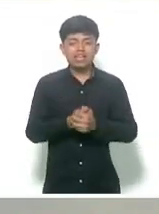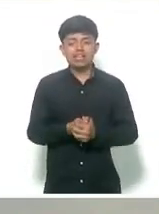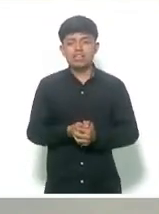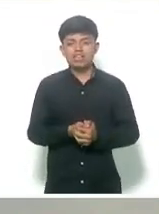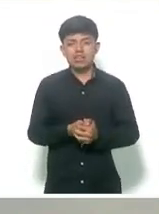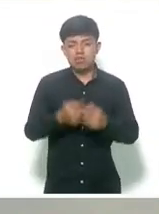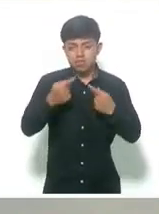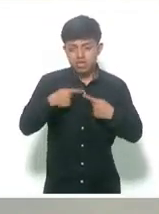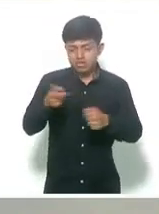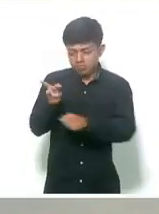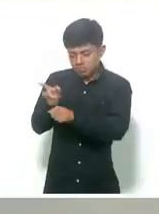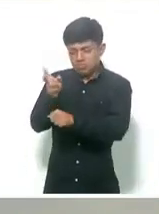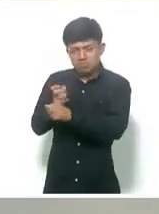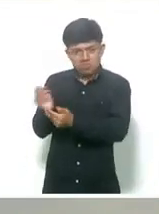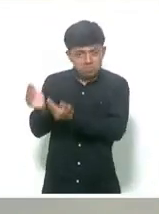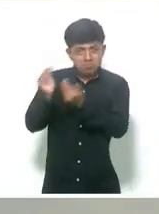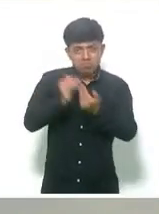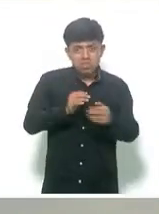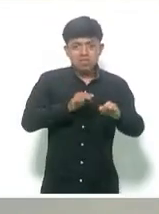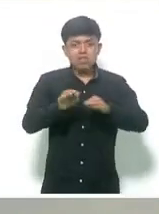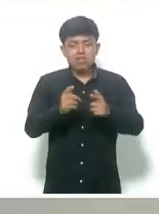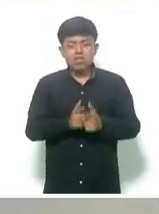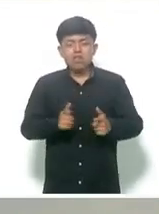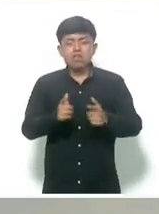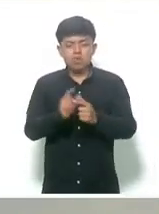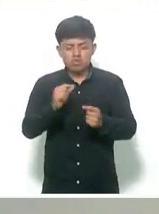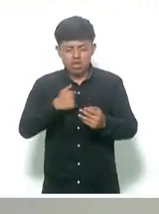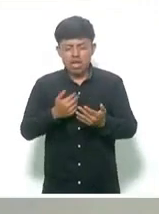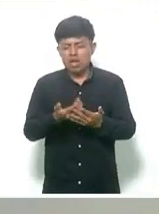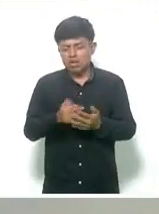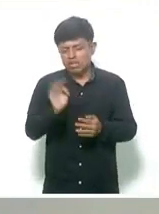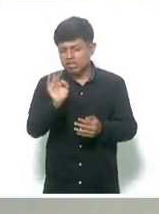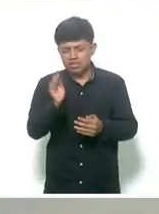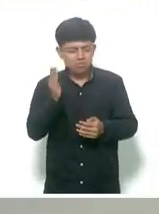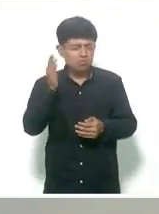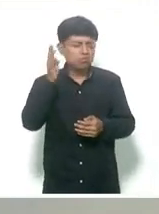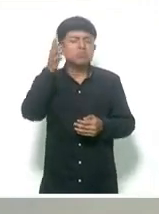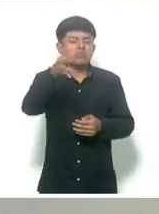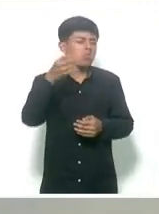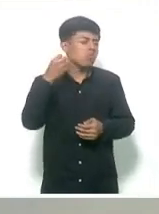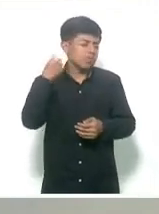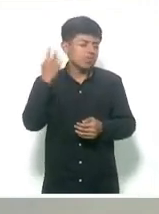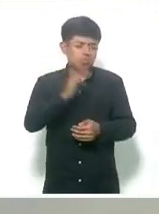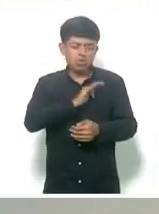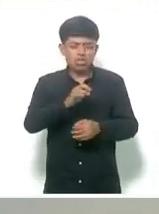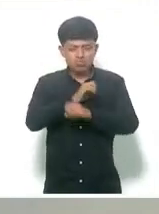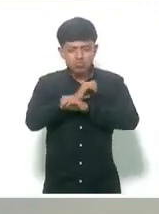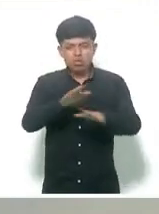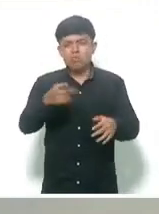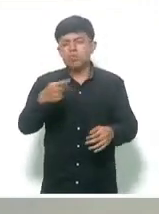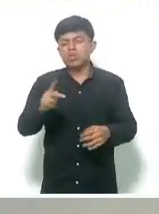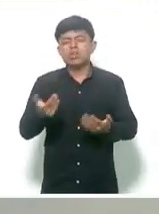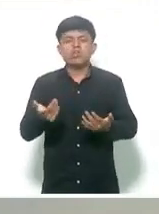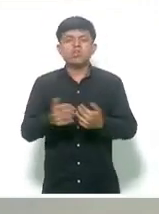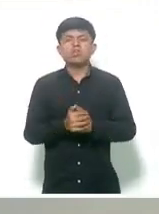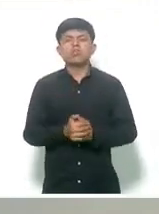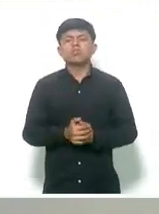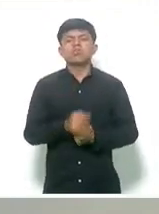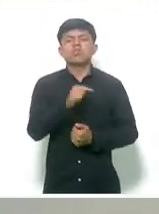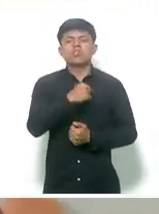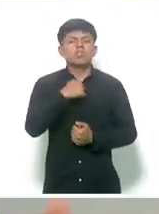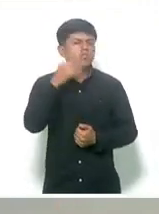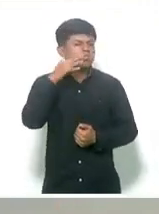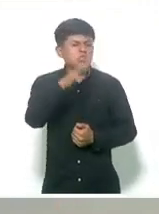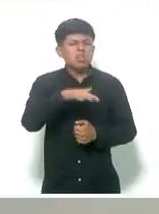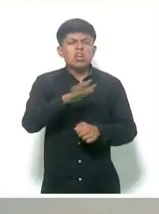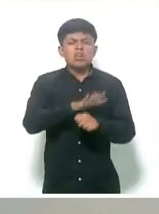esta delincuencia organizada nosotros teníamos un dato que más adelante yo creo en algunas conferencias podemos compartirles donde eh eh lo que estamos